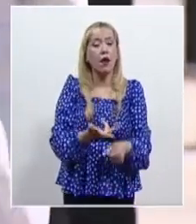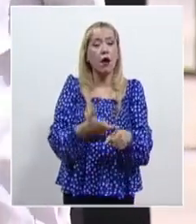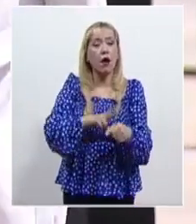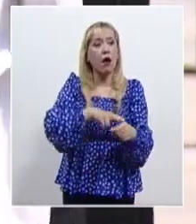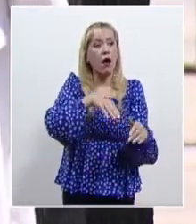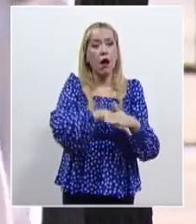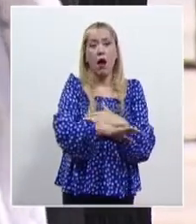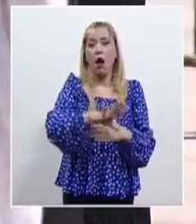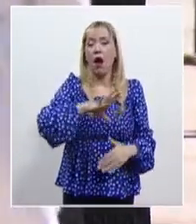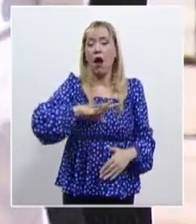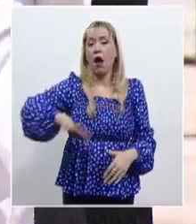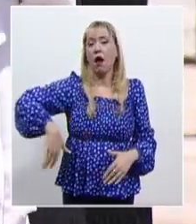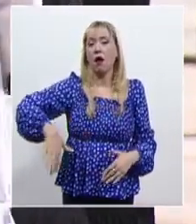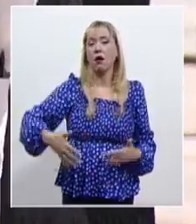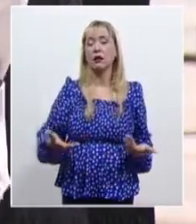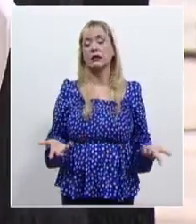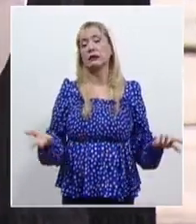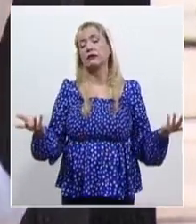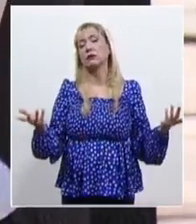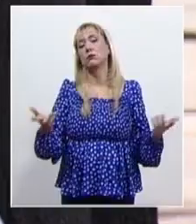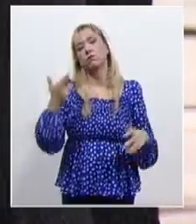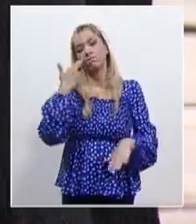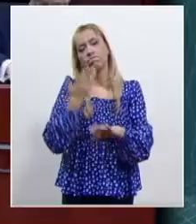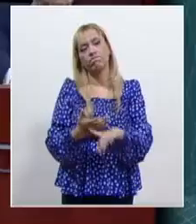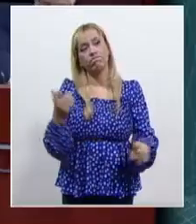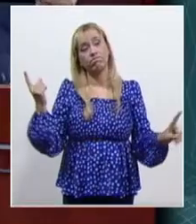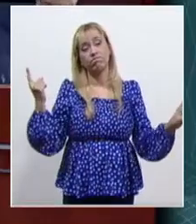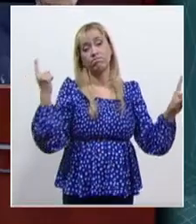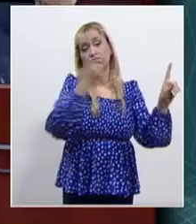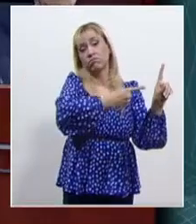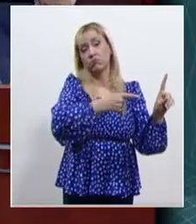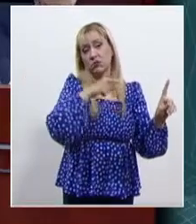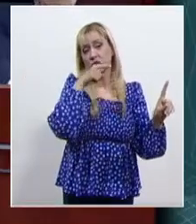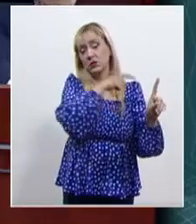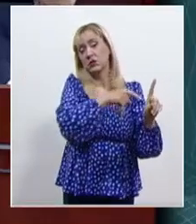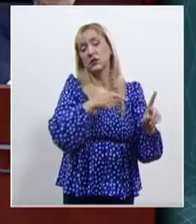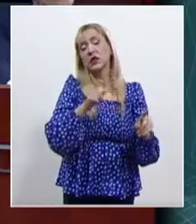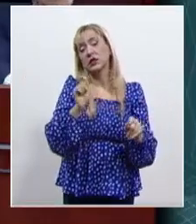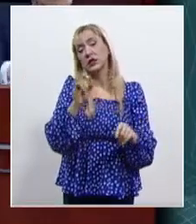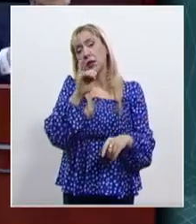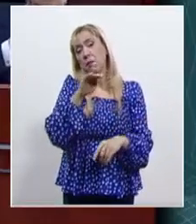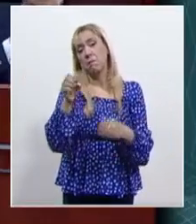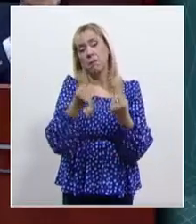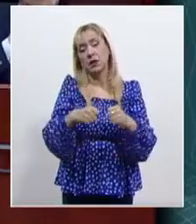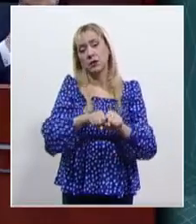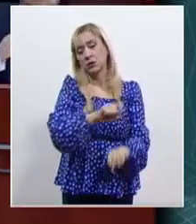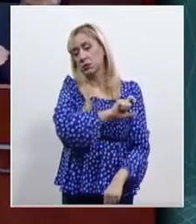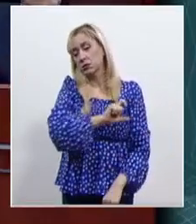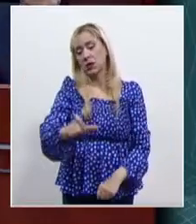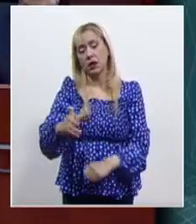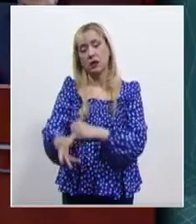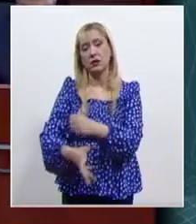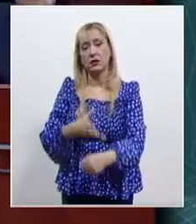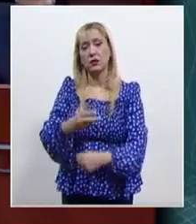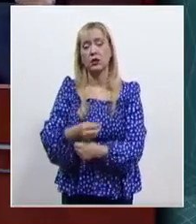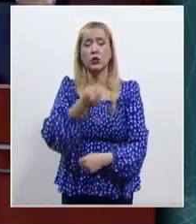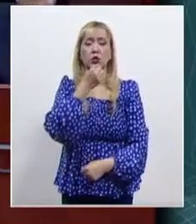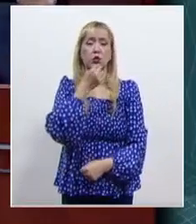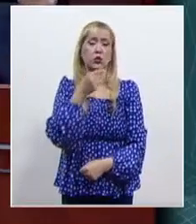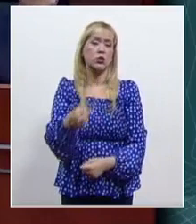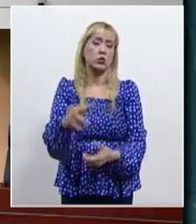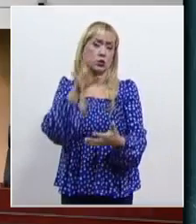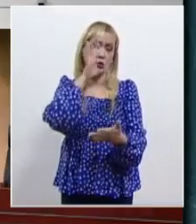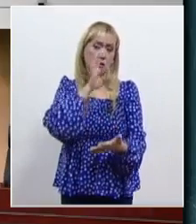ello, acreditó los elementos de la responsabilidad patrimonial del Estado y con base en el principio constitucional del interés superior de la